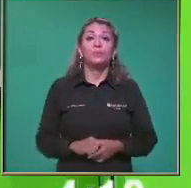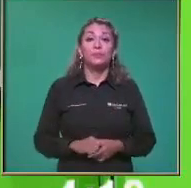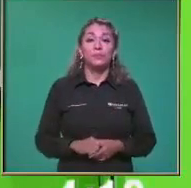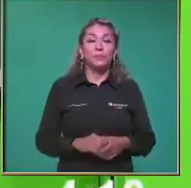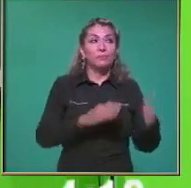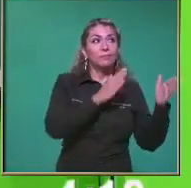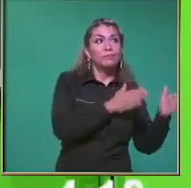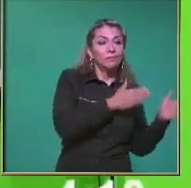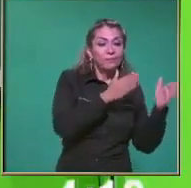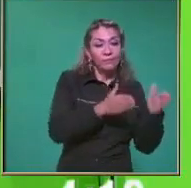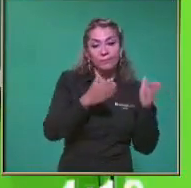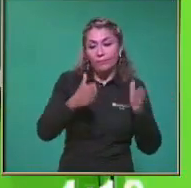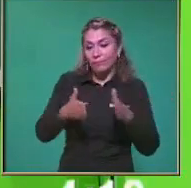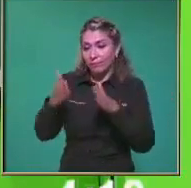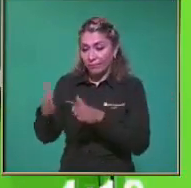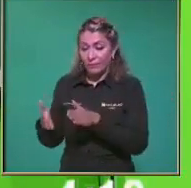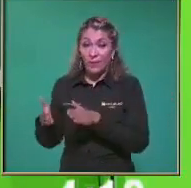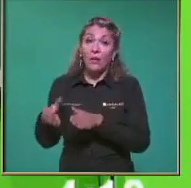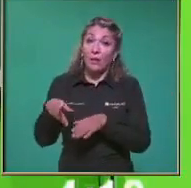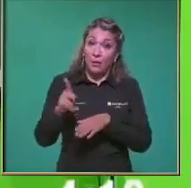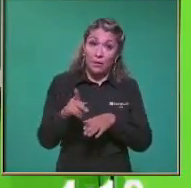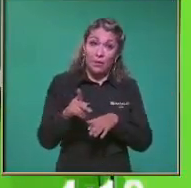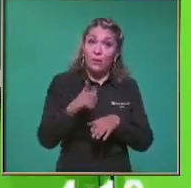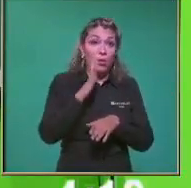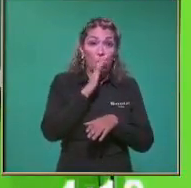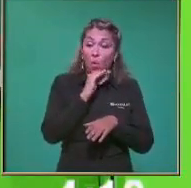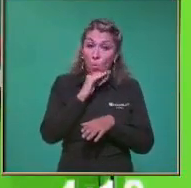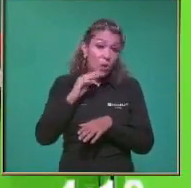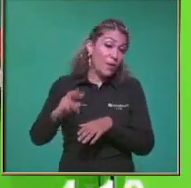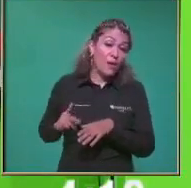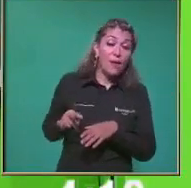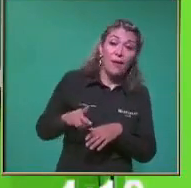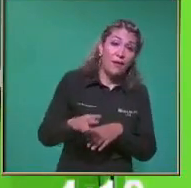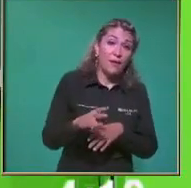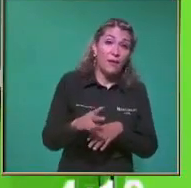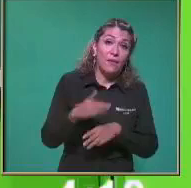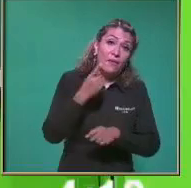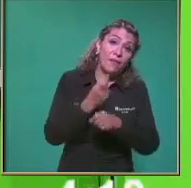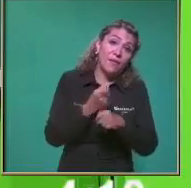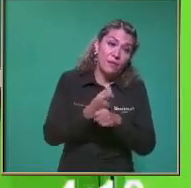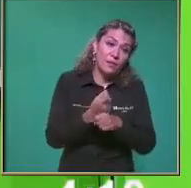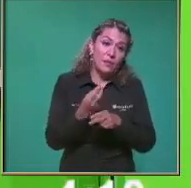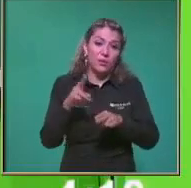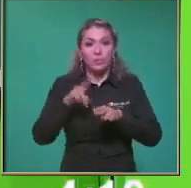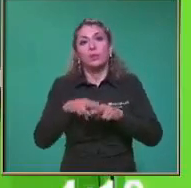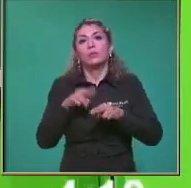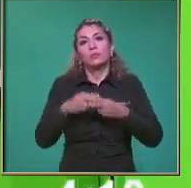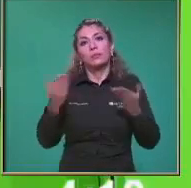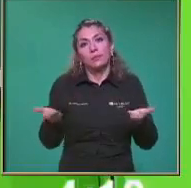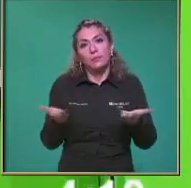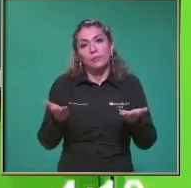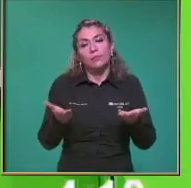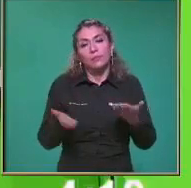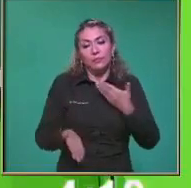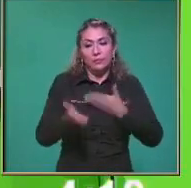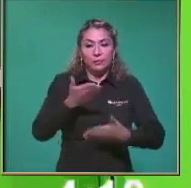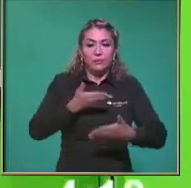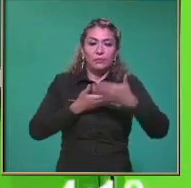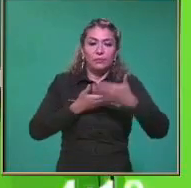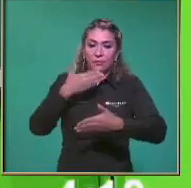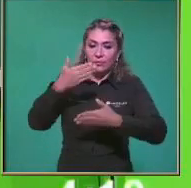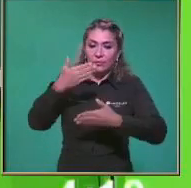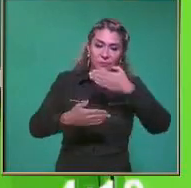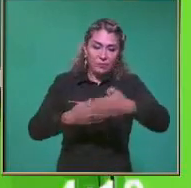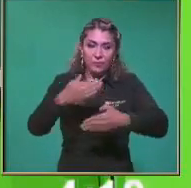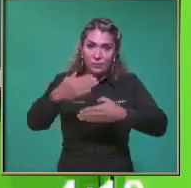ese proceso, pero no puedo caminar si no me he sentado en la cama primero. Si estoy acostado,